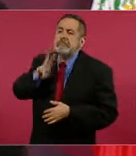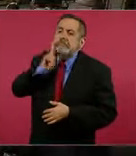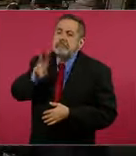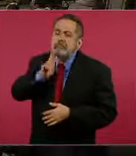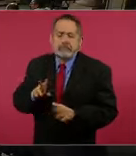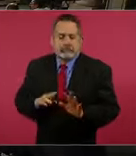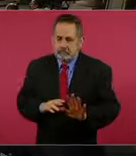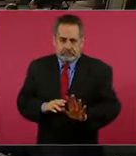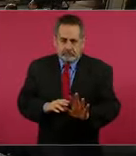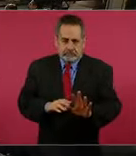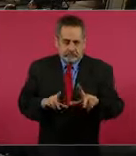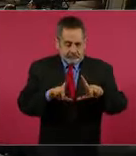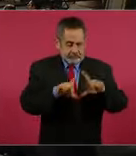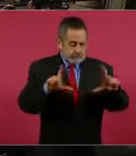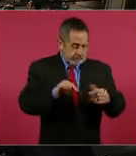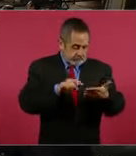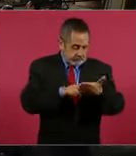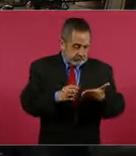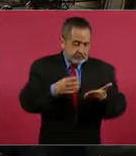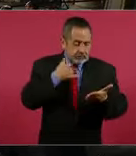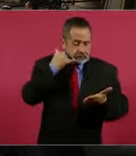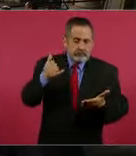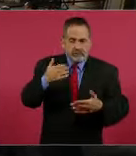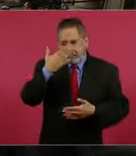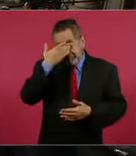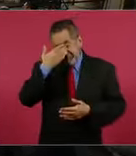médicos pues tienen que emitir